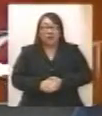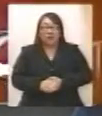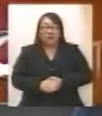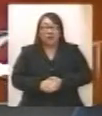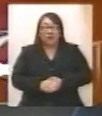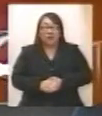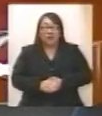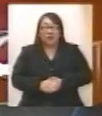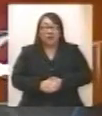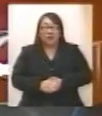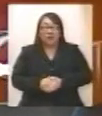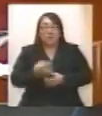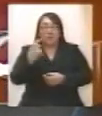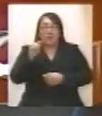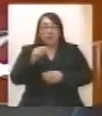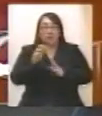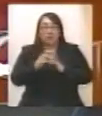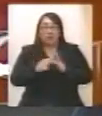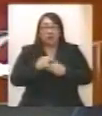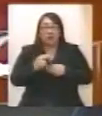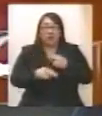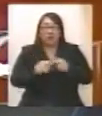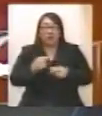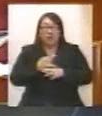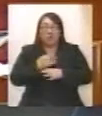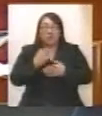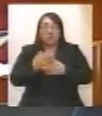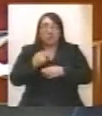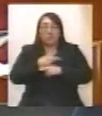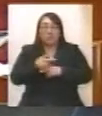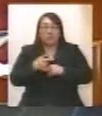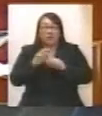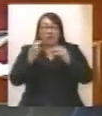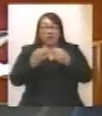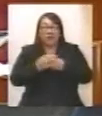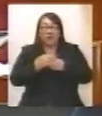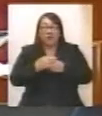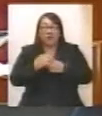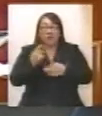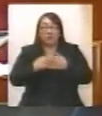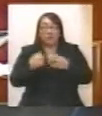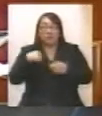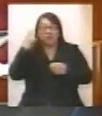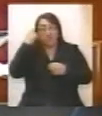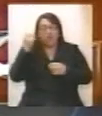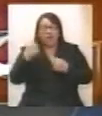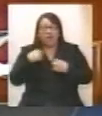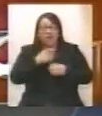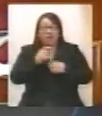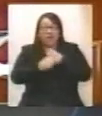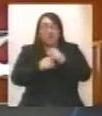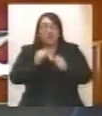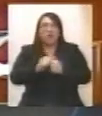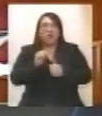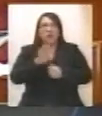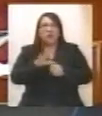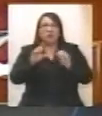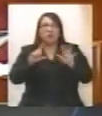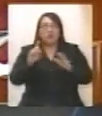Para ello, en este Programa Nacional contra la Violencia Familiar y Sexual, proyectamos contar anualmente con